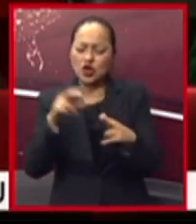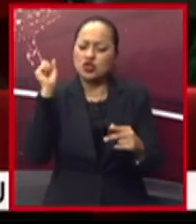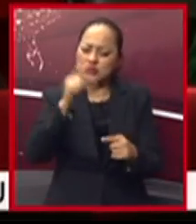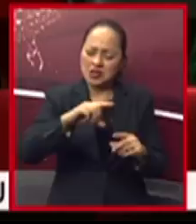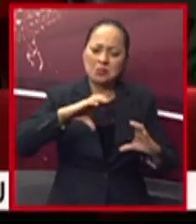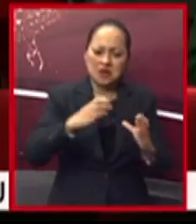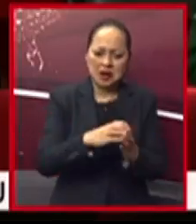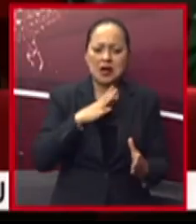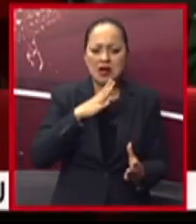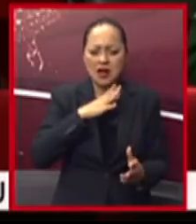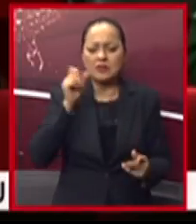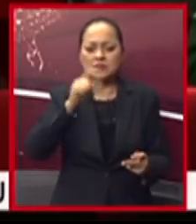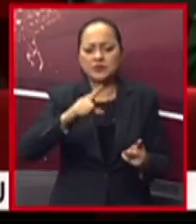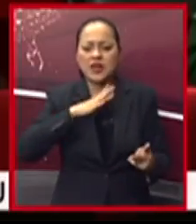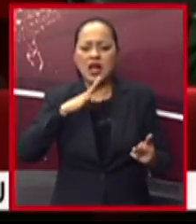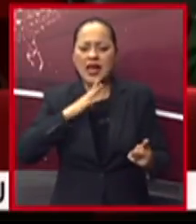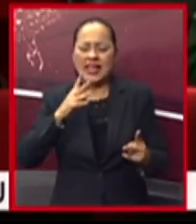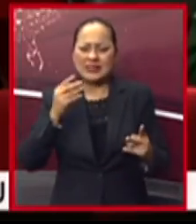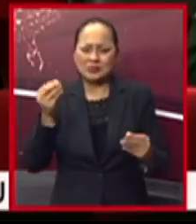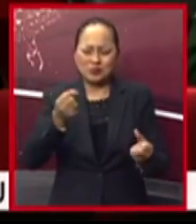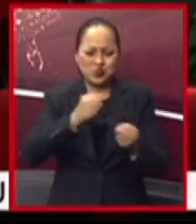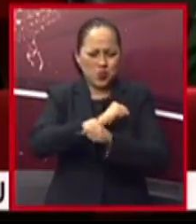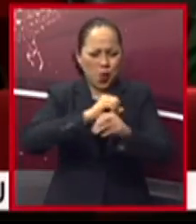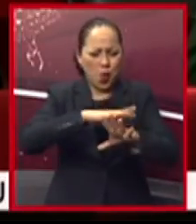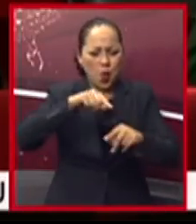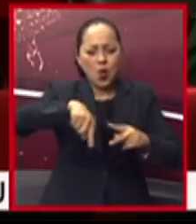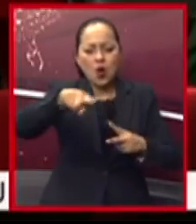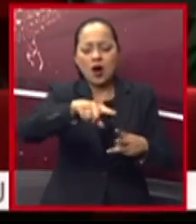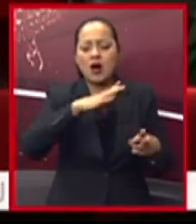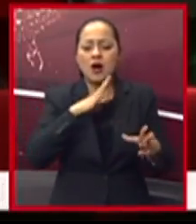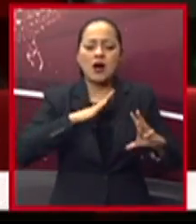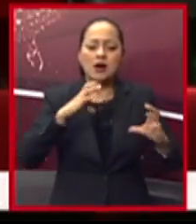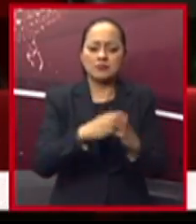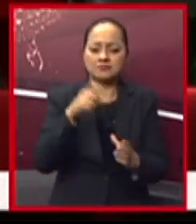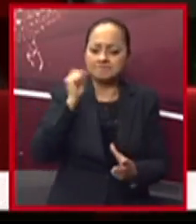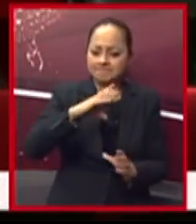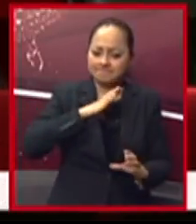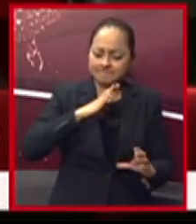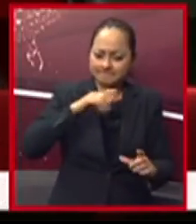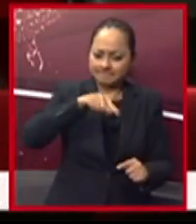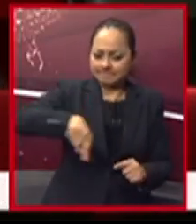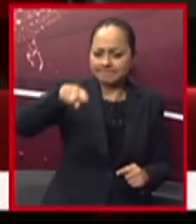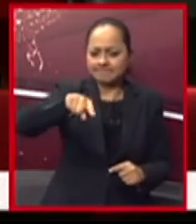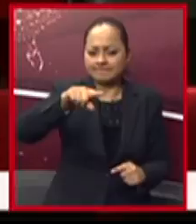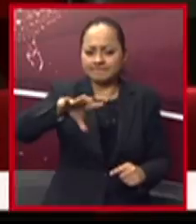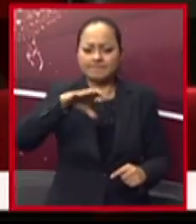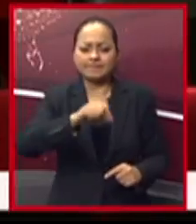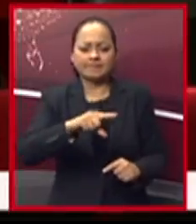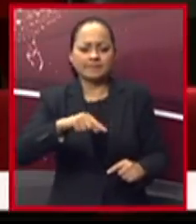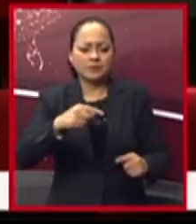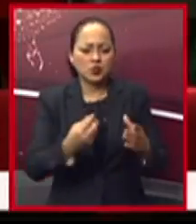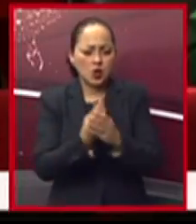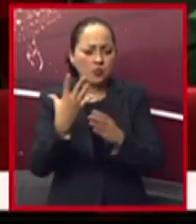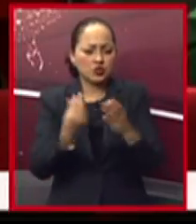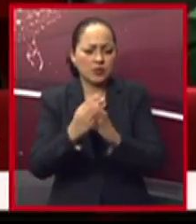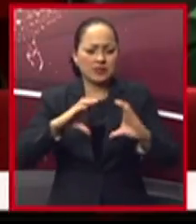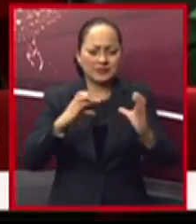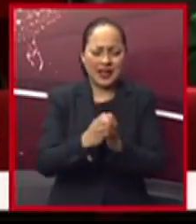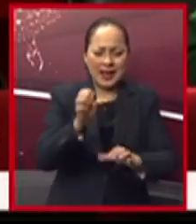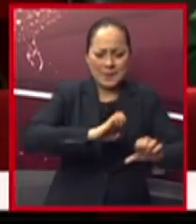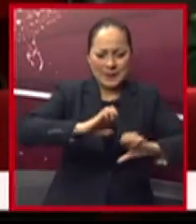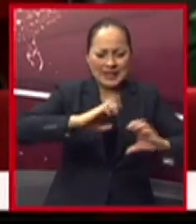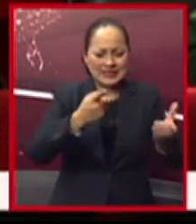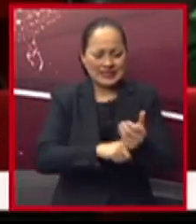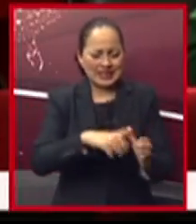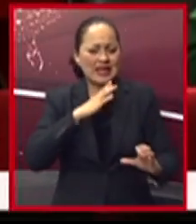apparaître partout la montée du terrorisme et on voit apparaître également un peu partout dans le monde des acteurs importants, de plus importants